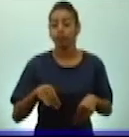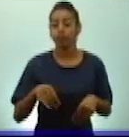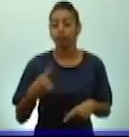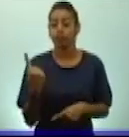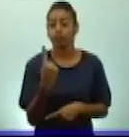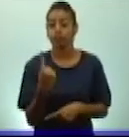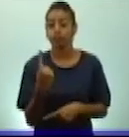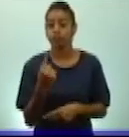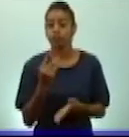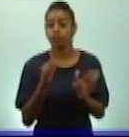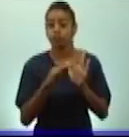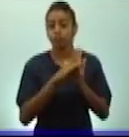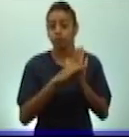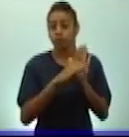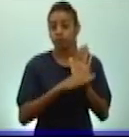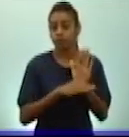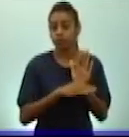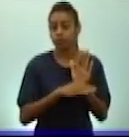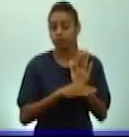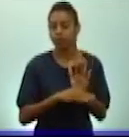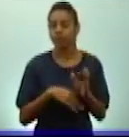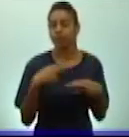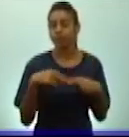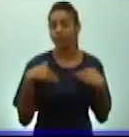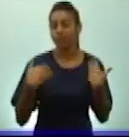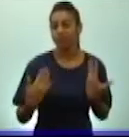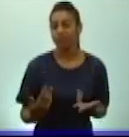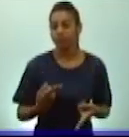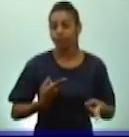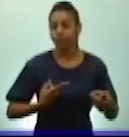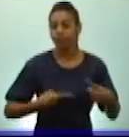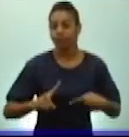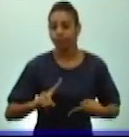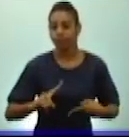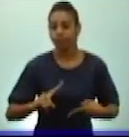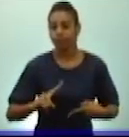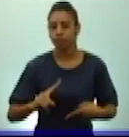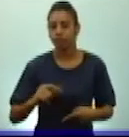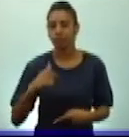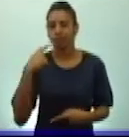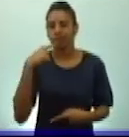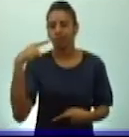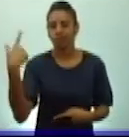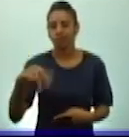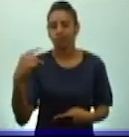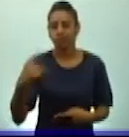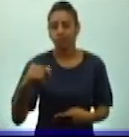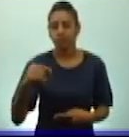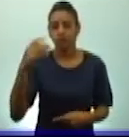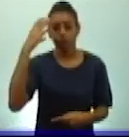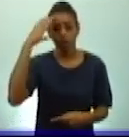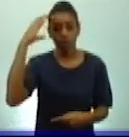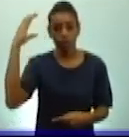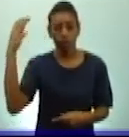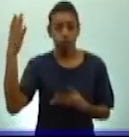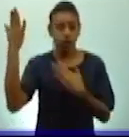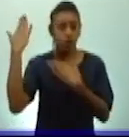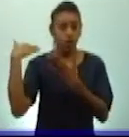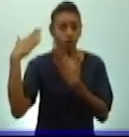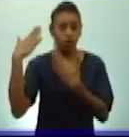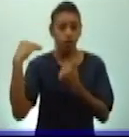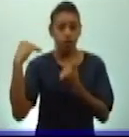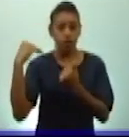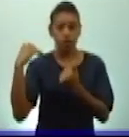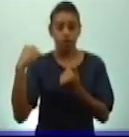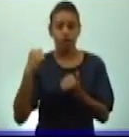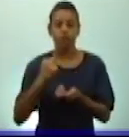gobierno revolucionario trajo consigo una reacción hostil de la burguesía nativa y del imperialismo.